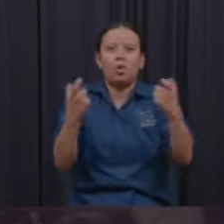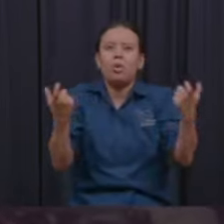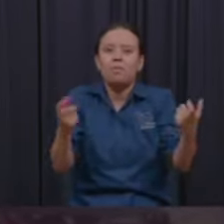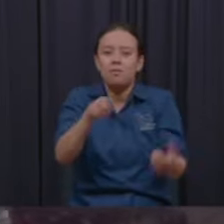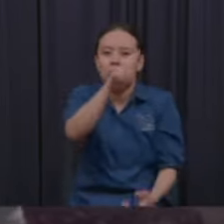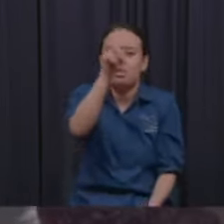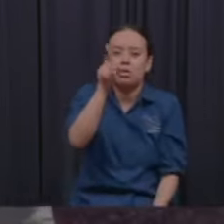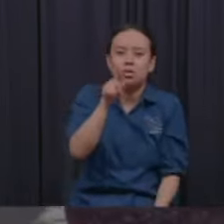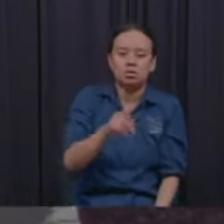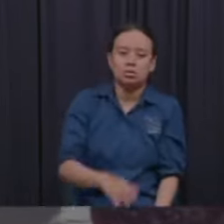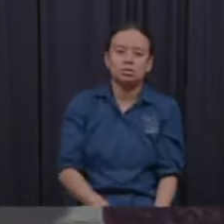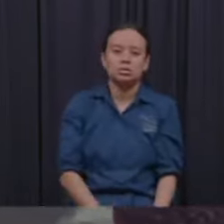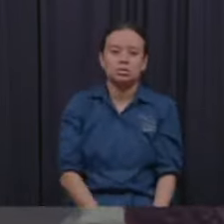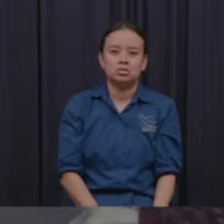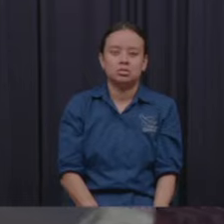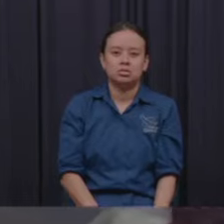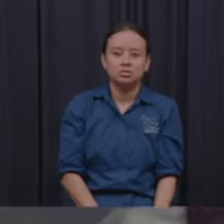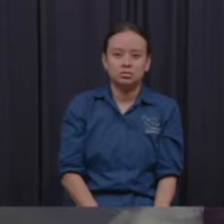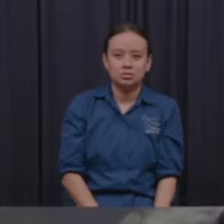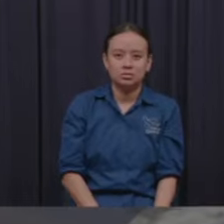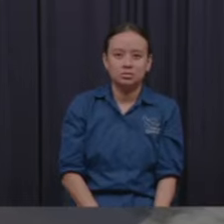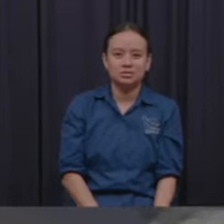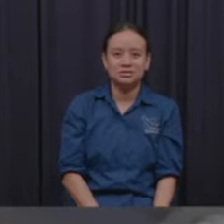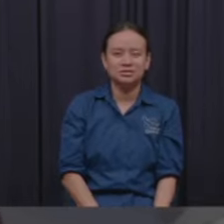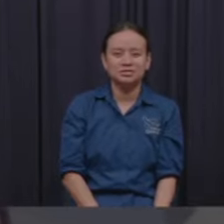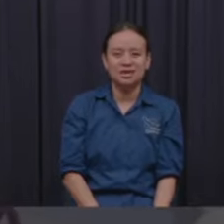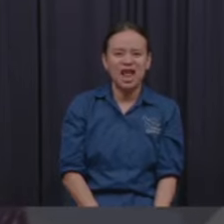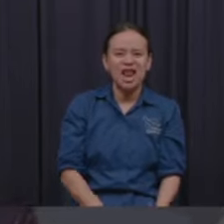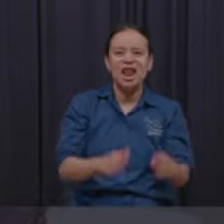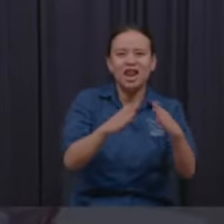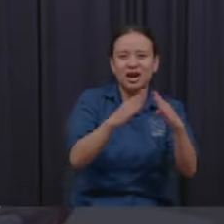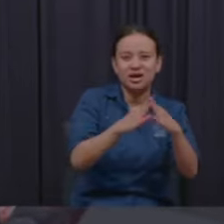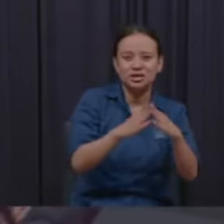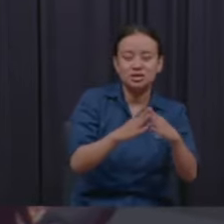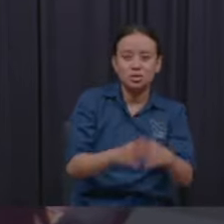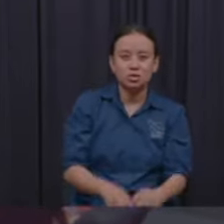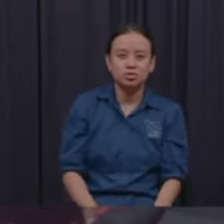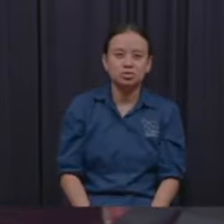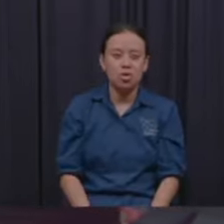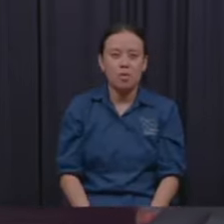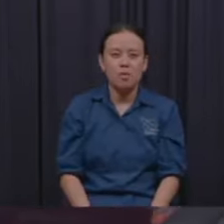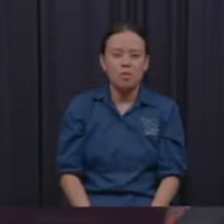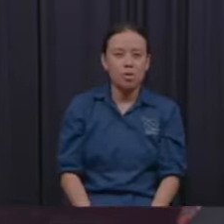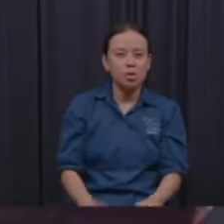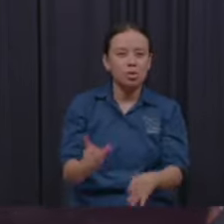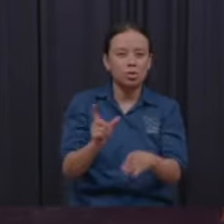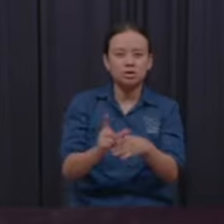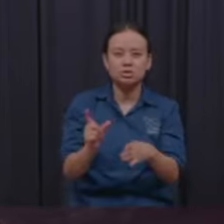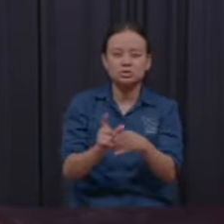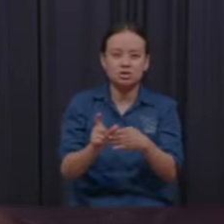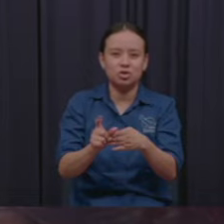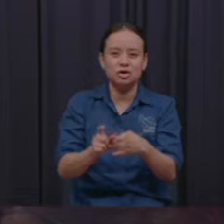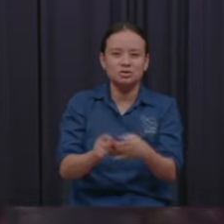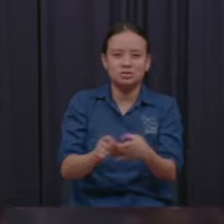4 personas, y habían armas en la casa. Otros encontraron drogas en la casa. Voy más allá,